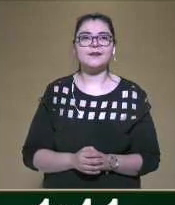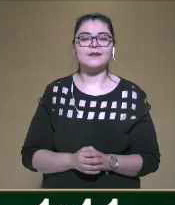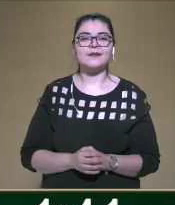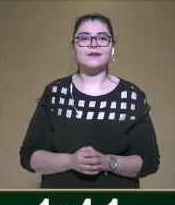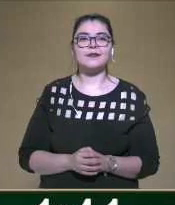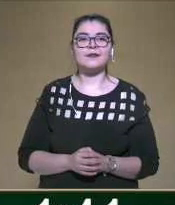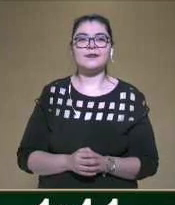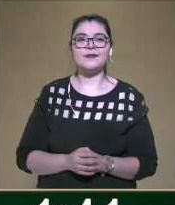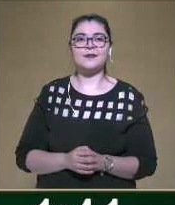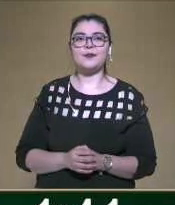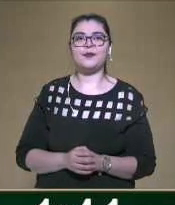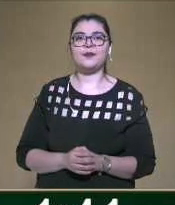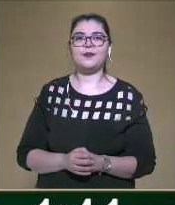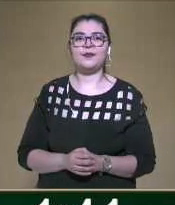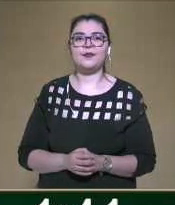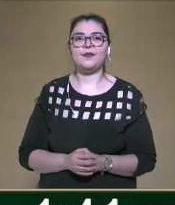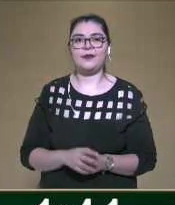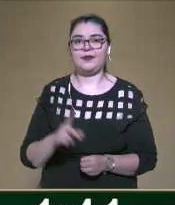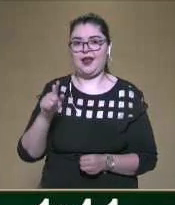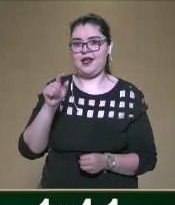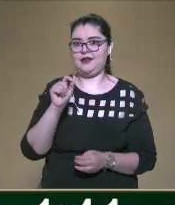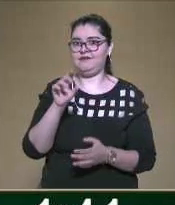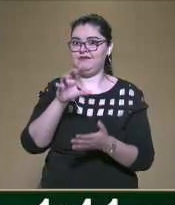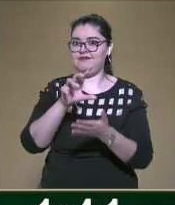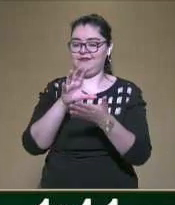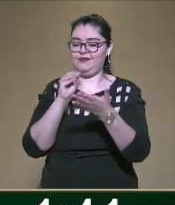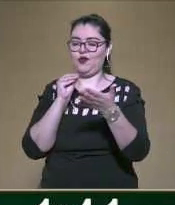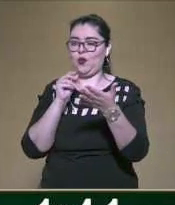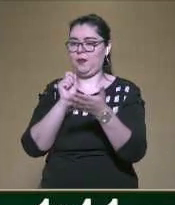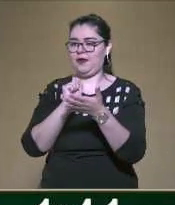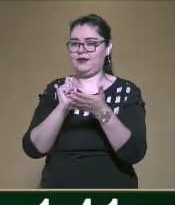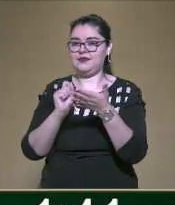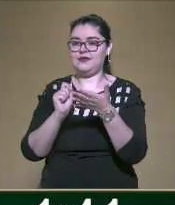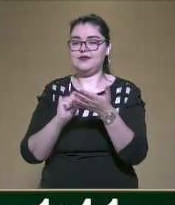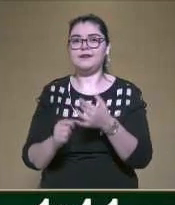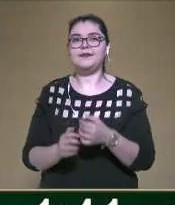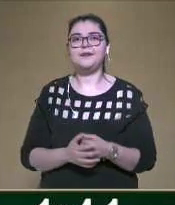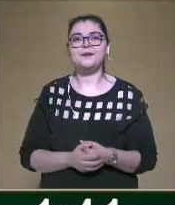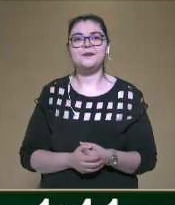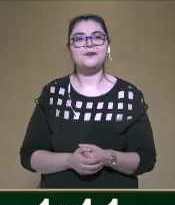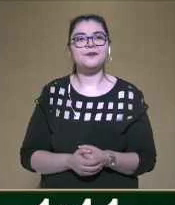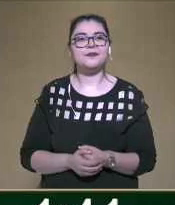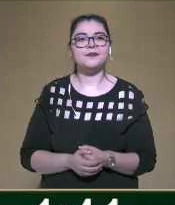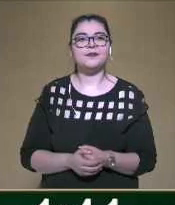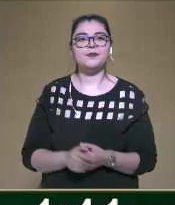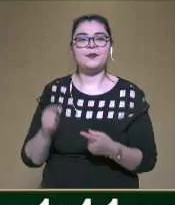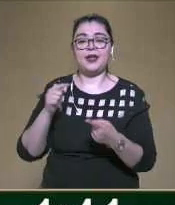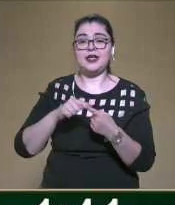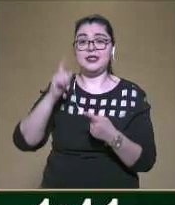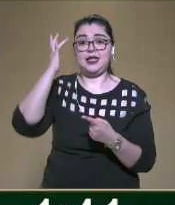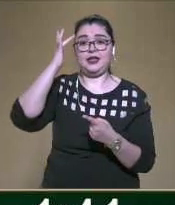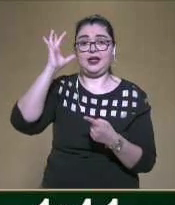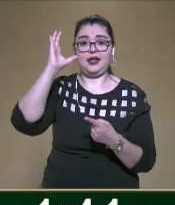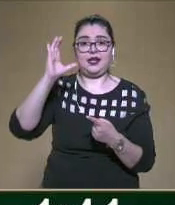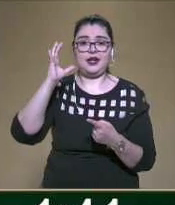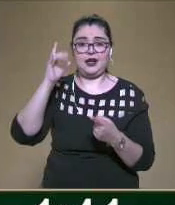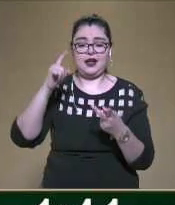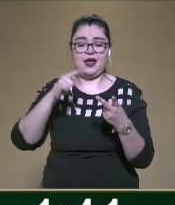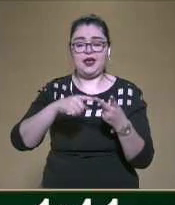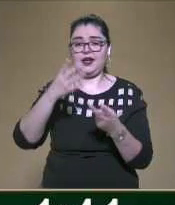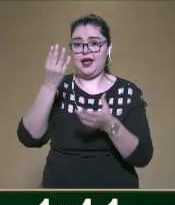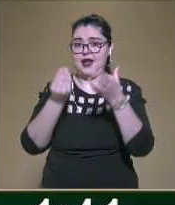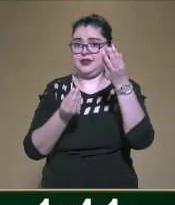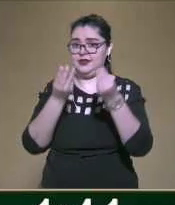Catarina. Muy bien. García. Coma, García. Y nos